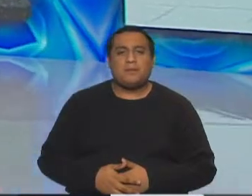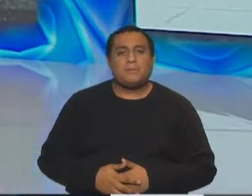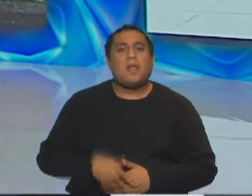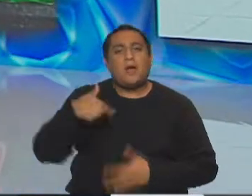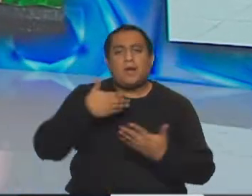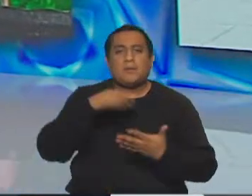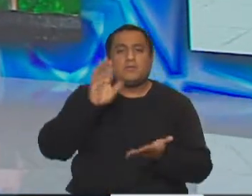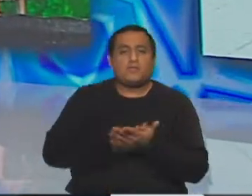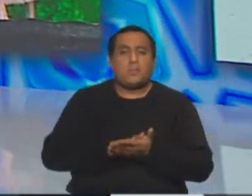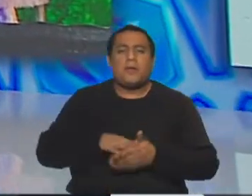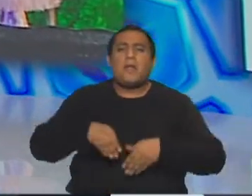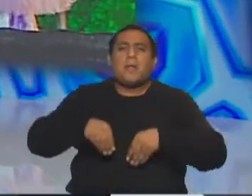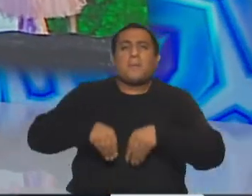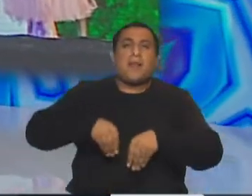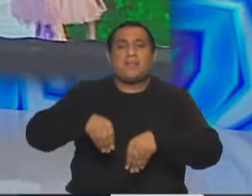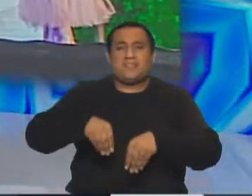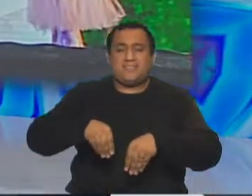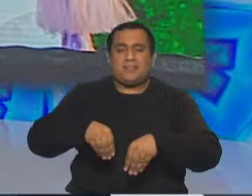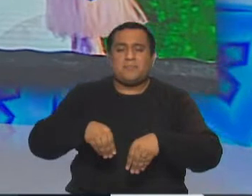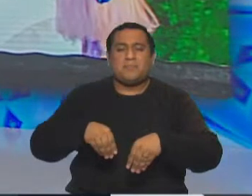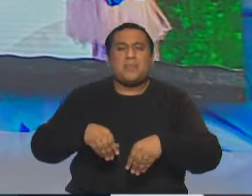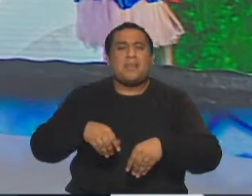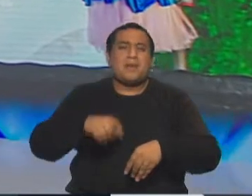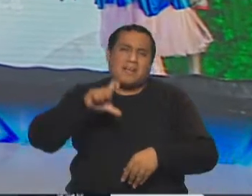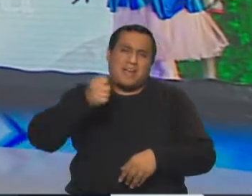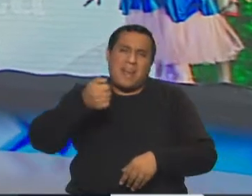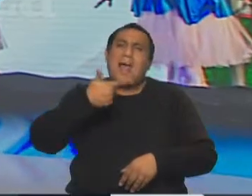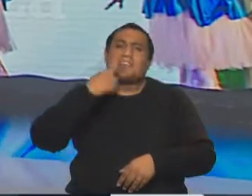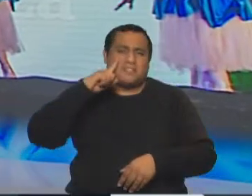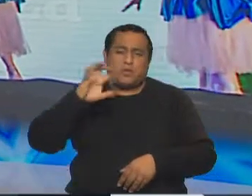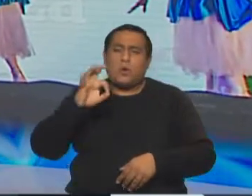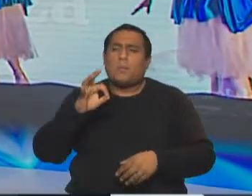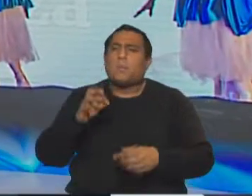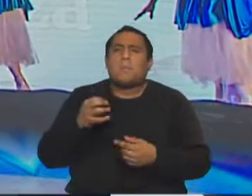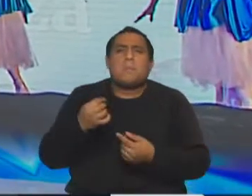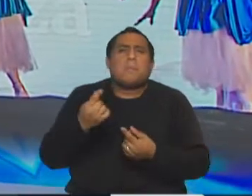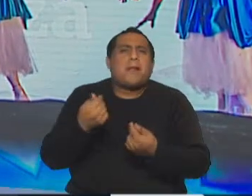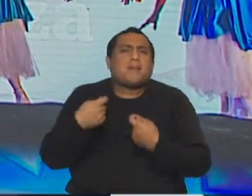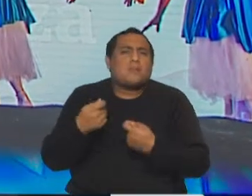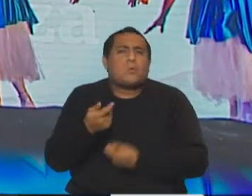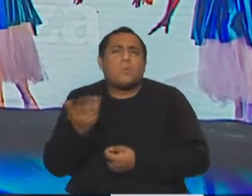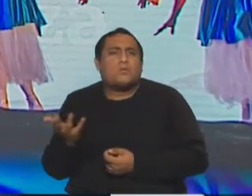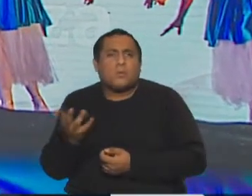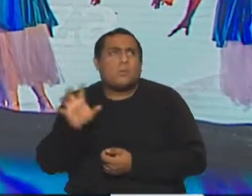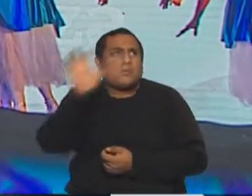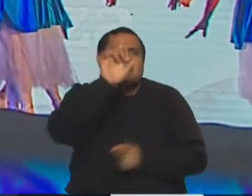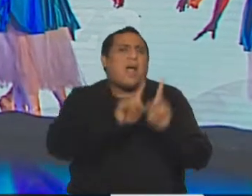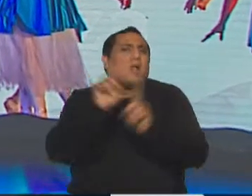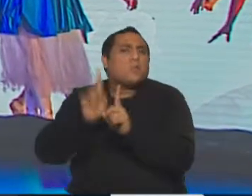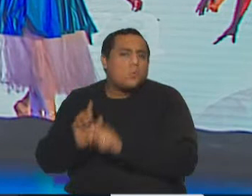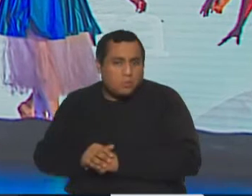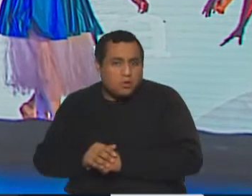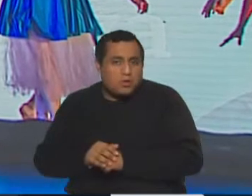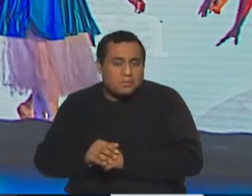Vamos a hablar de ballet clásico. ¿Y cuánto cuesta sostener un ballet clásico en algunas de las provincias de la Argentina? ¿Cuánto cuesta